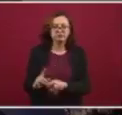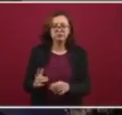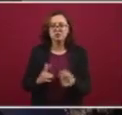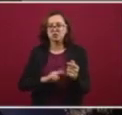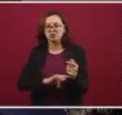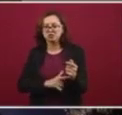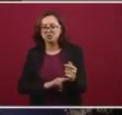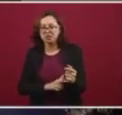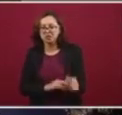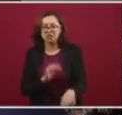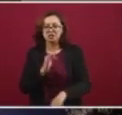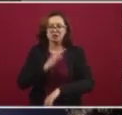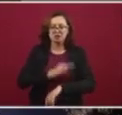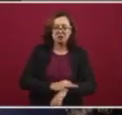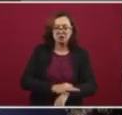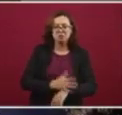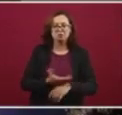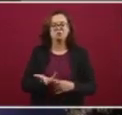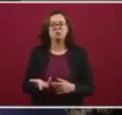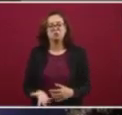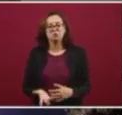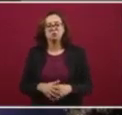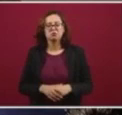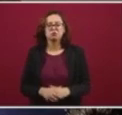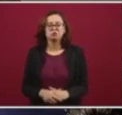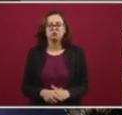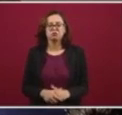relojes, pulseras,